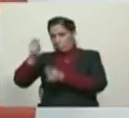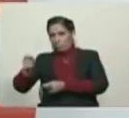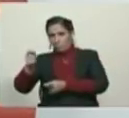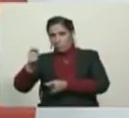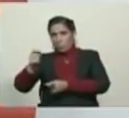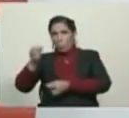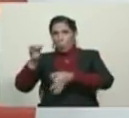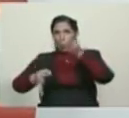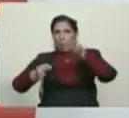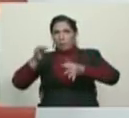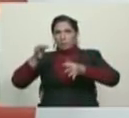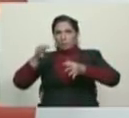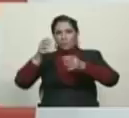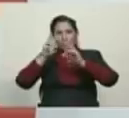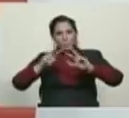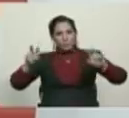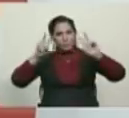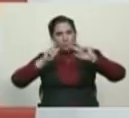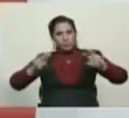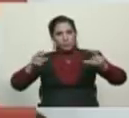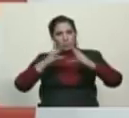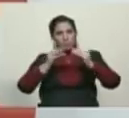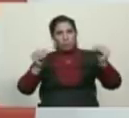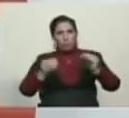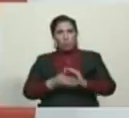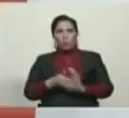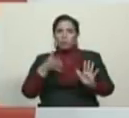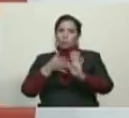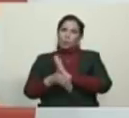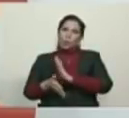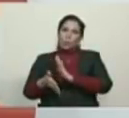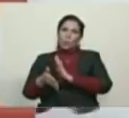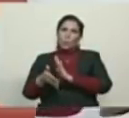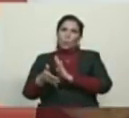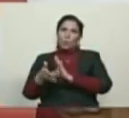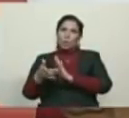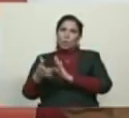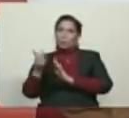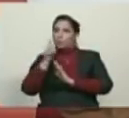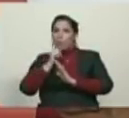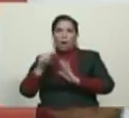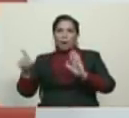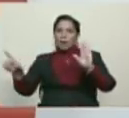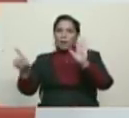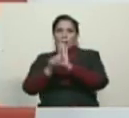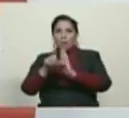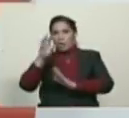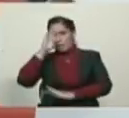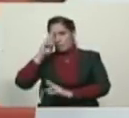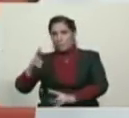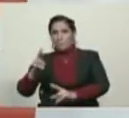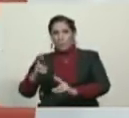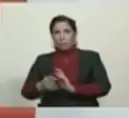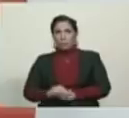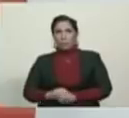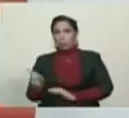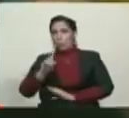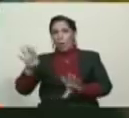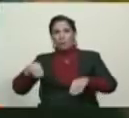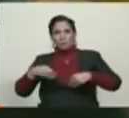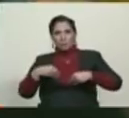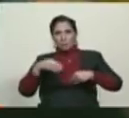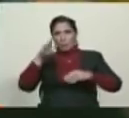para investigar todo lo relacionado con los delitos cometidos en el marco de la locura de quienes no aceptan esta Constitución.